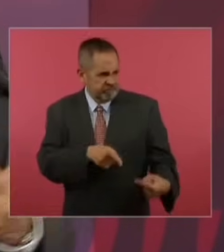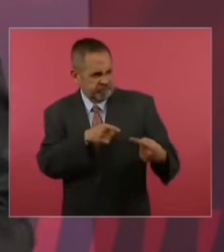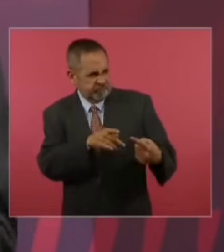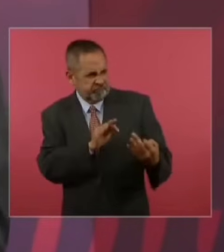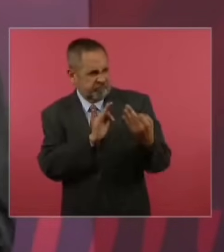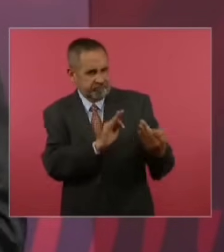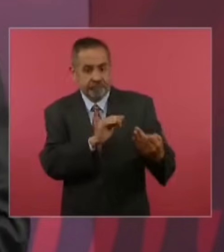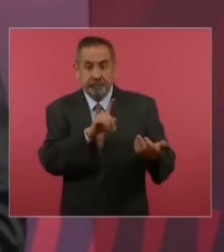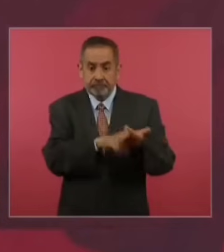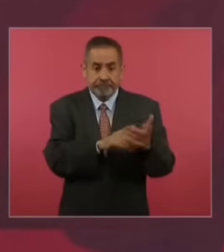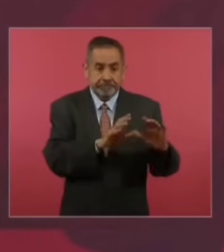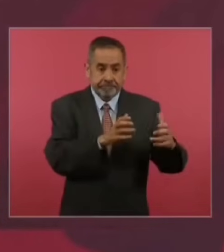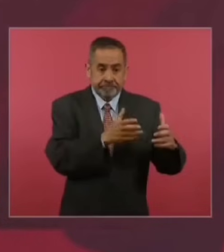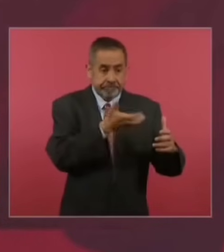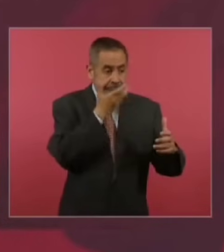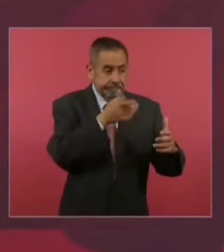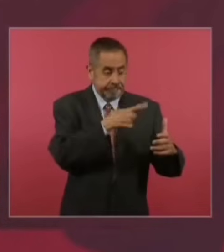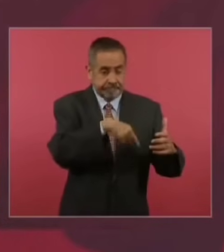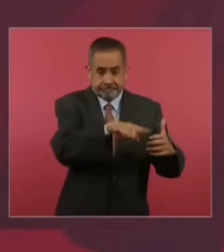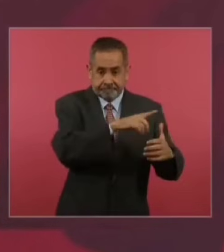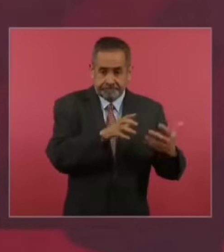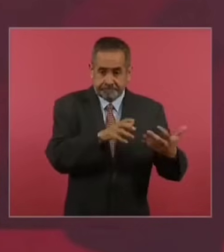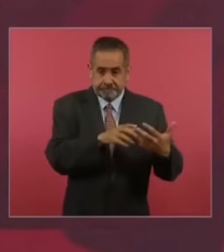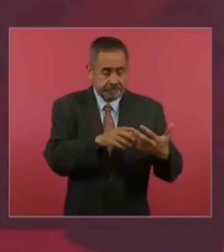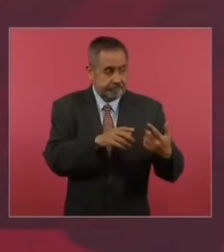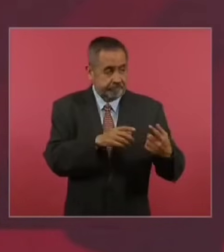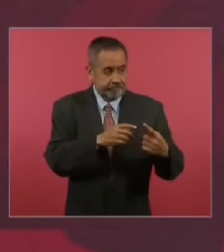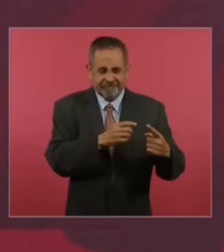conservadurismo, al golpismo